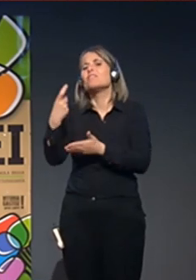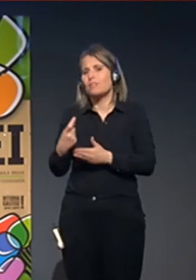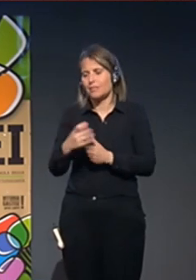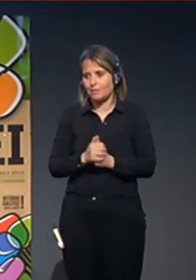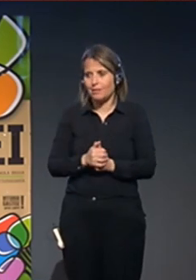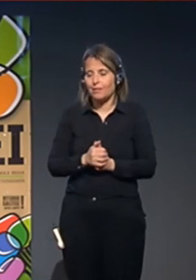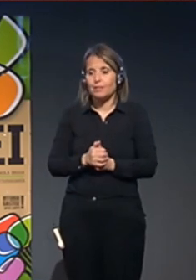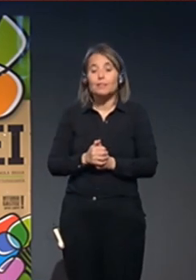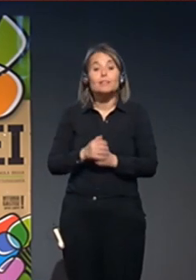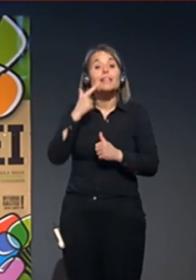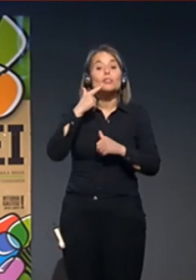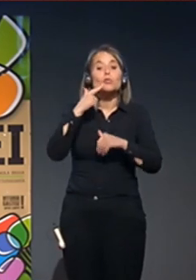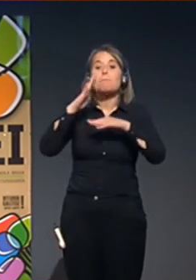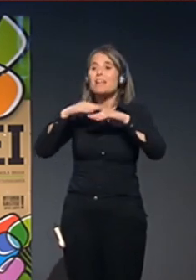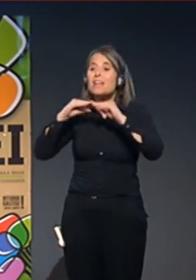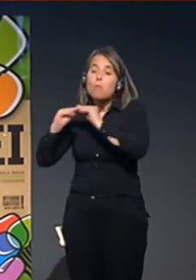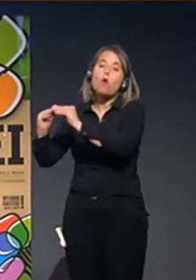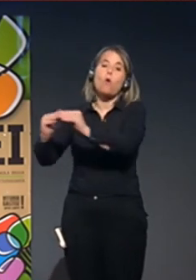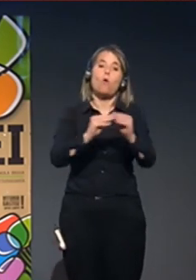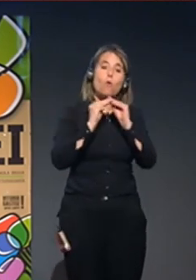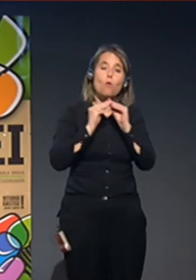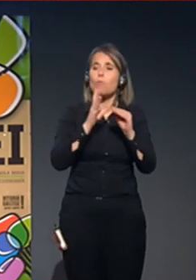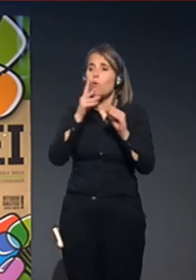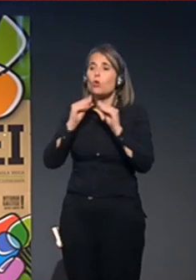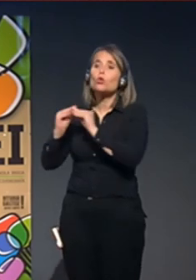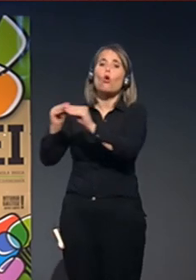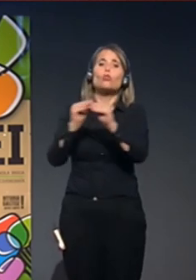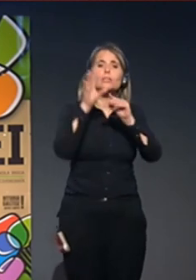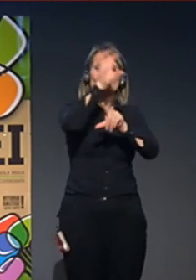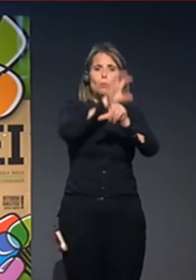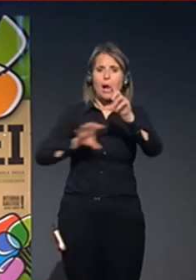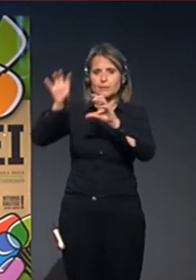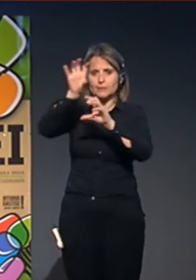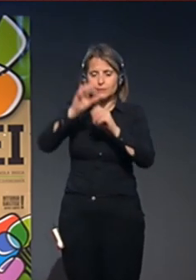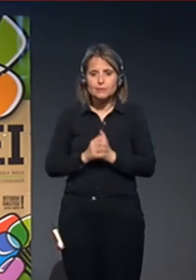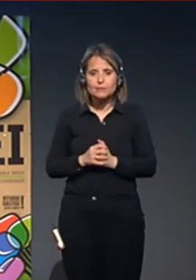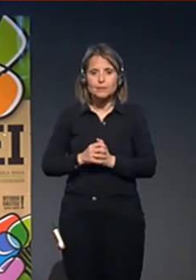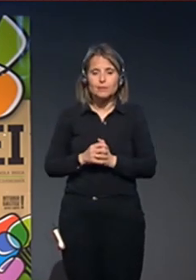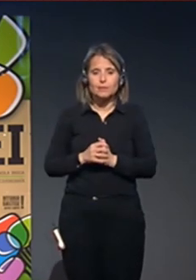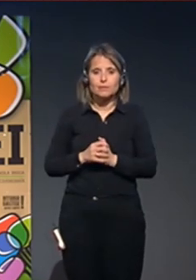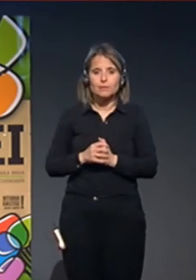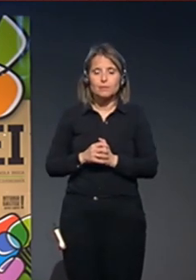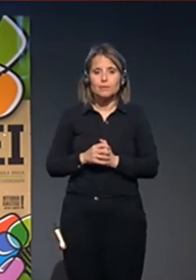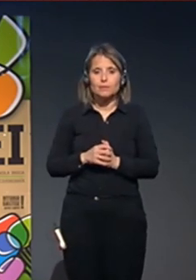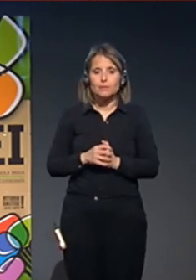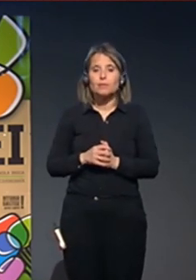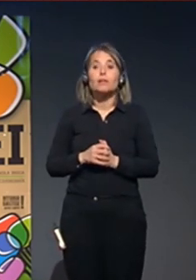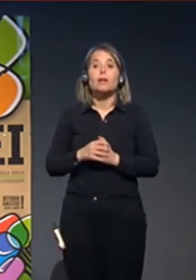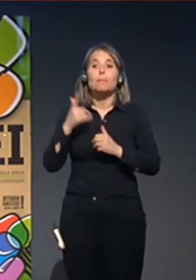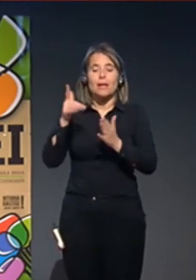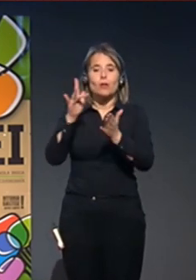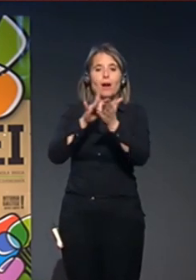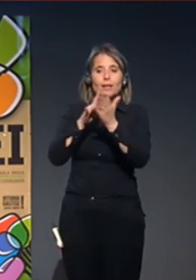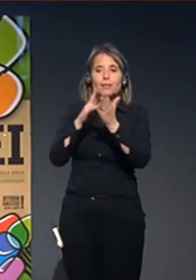es muy importante que fue el mínimo común denominador porque hubo consenso de los países pero es que hubo muchas cosas en las que